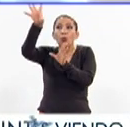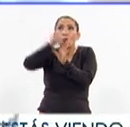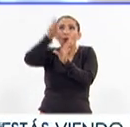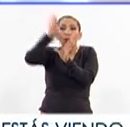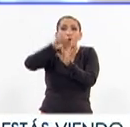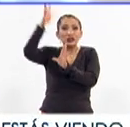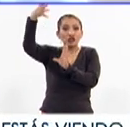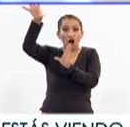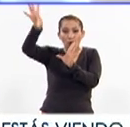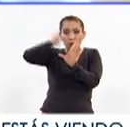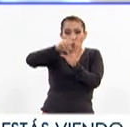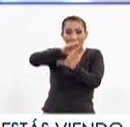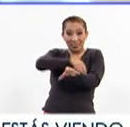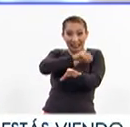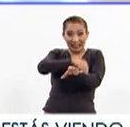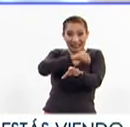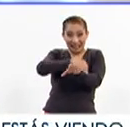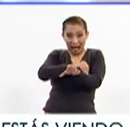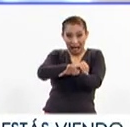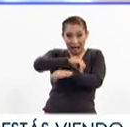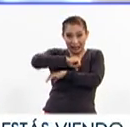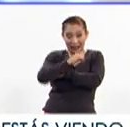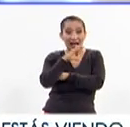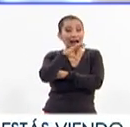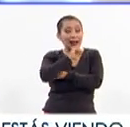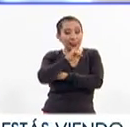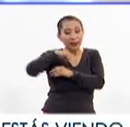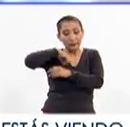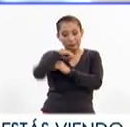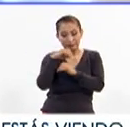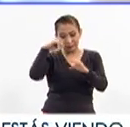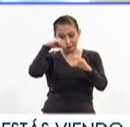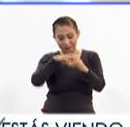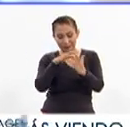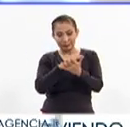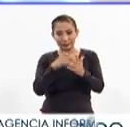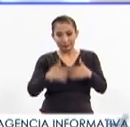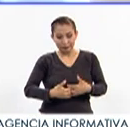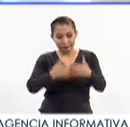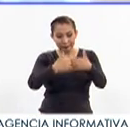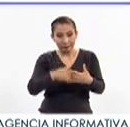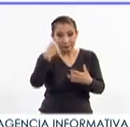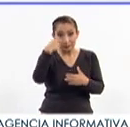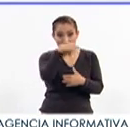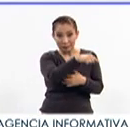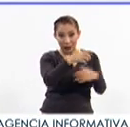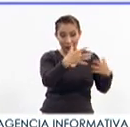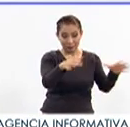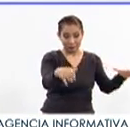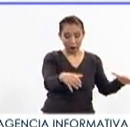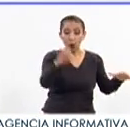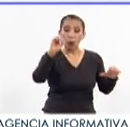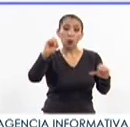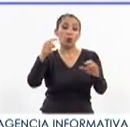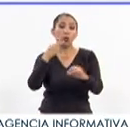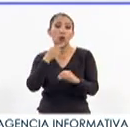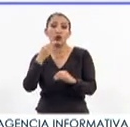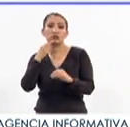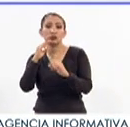la energía del sol en la parte térmica y meterla tanto a procesos industriales como para